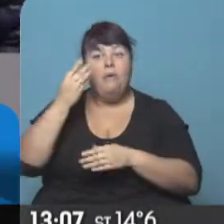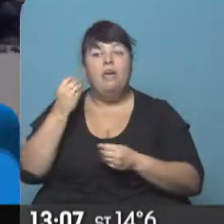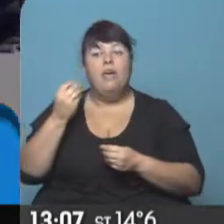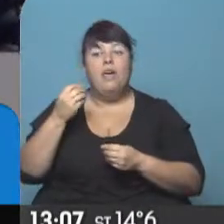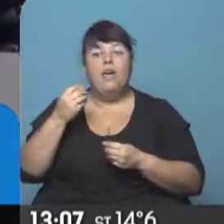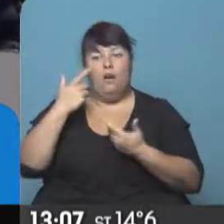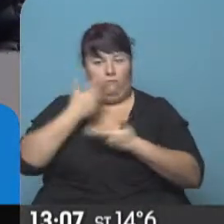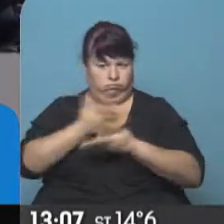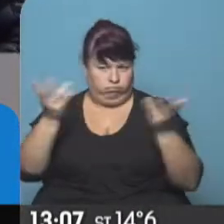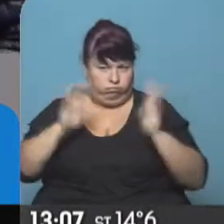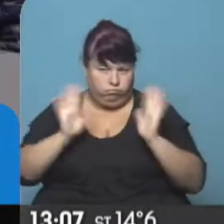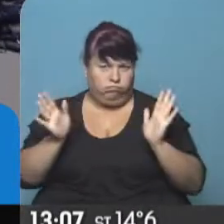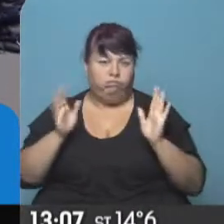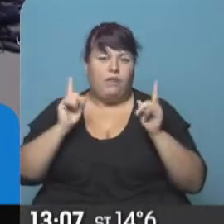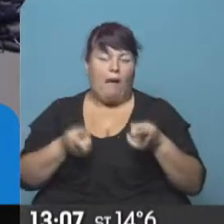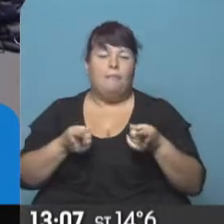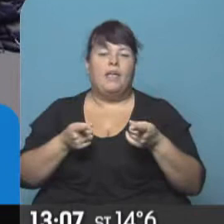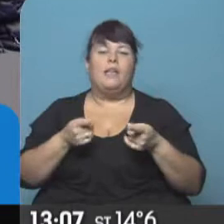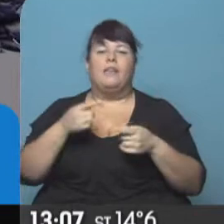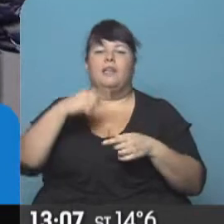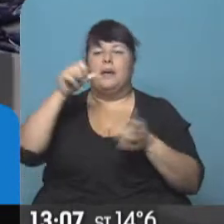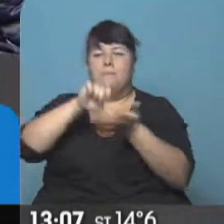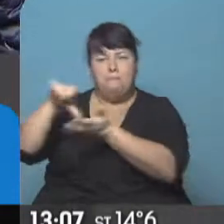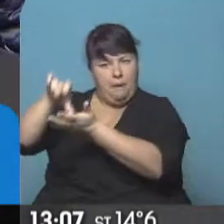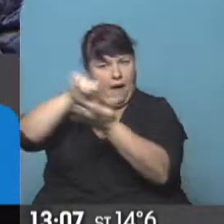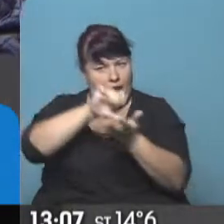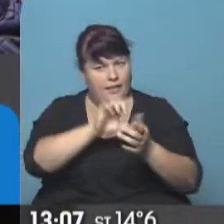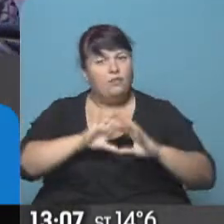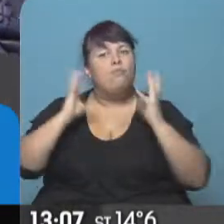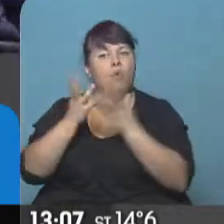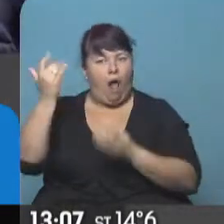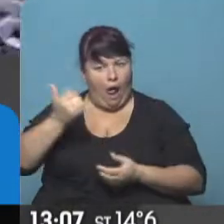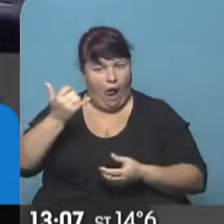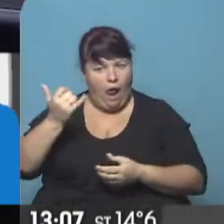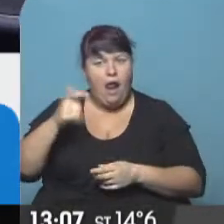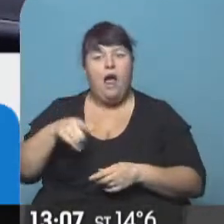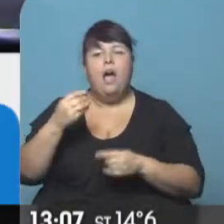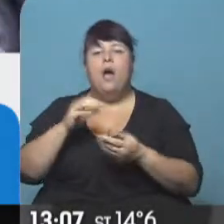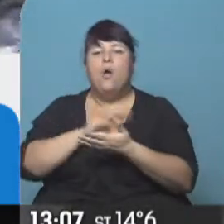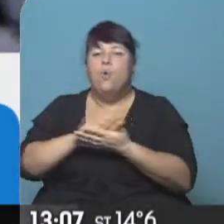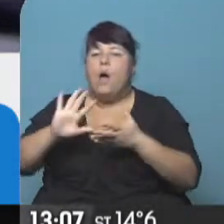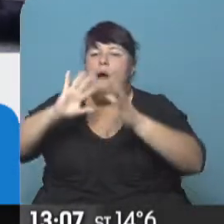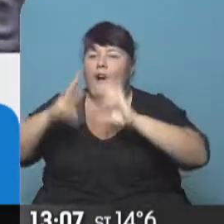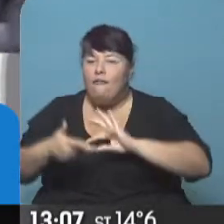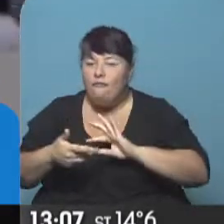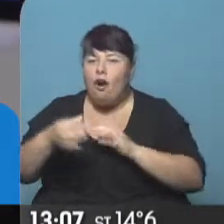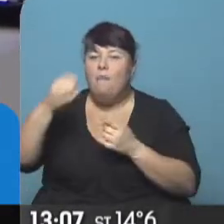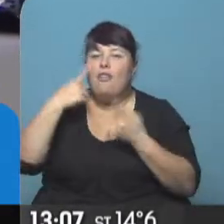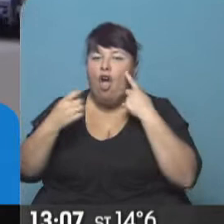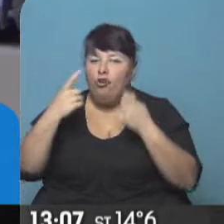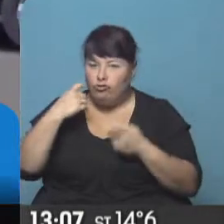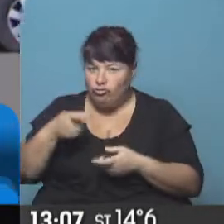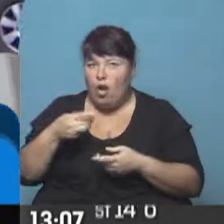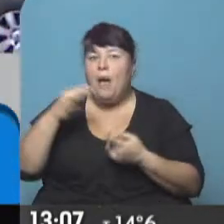conocido ya y por supuesto se utiliza en varios países de todo el mundo y tiene que ver con un nuevo sistema de monitoreo